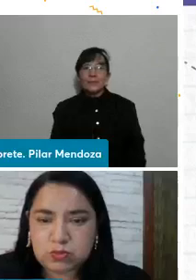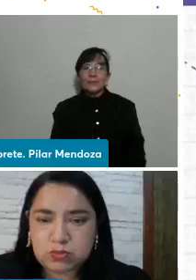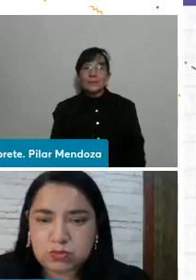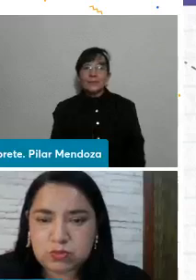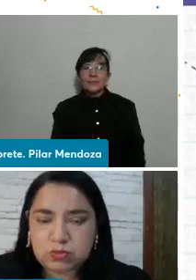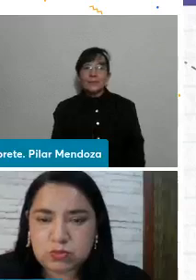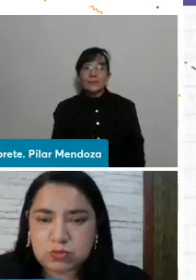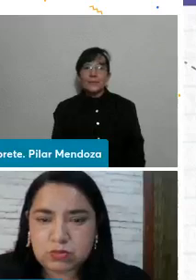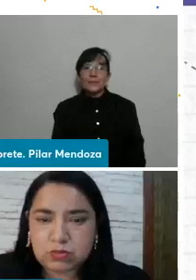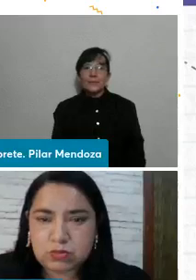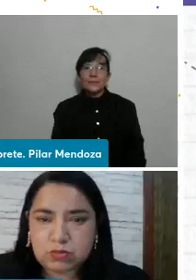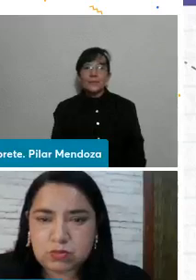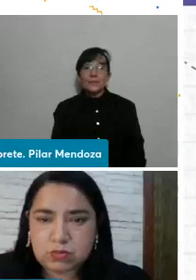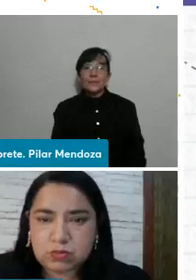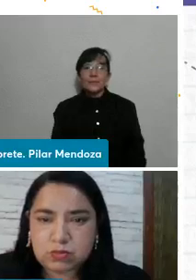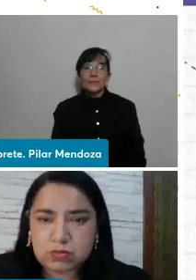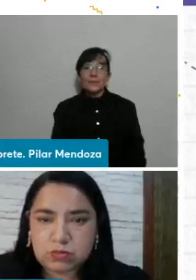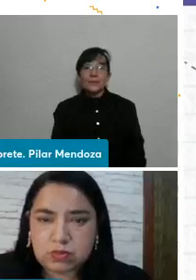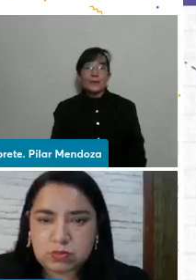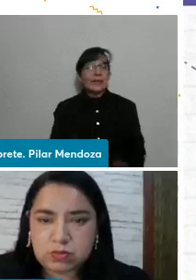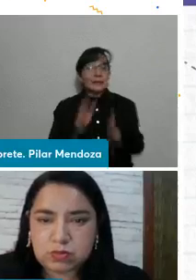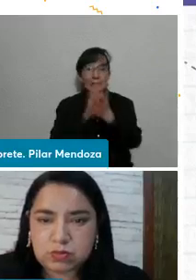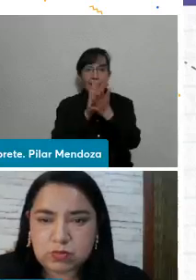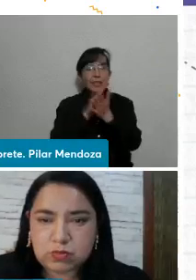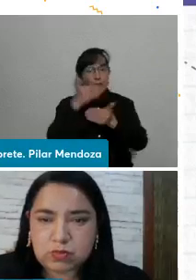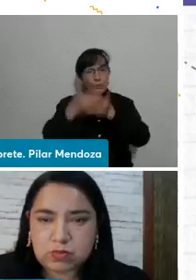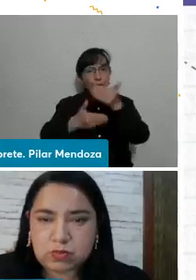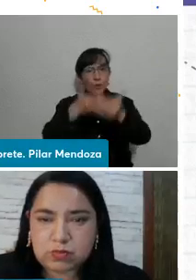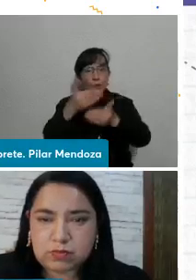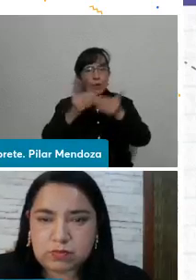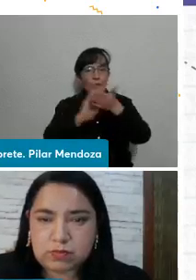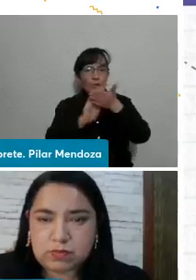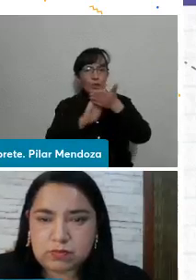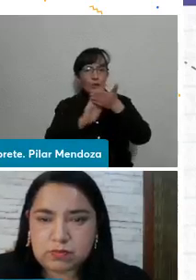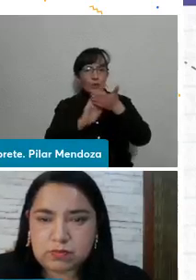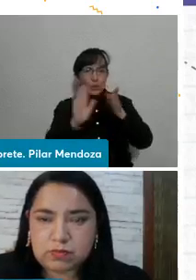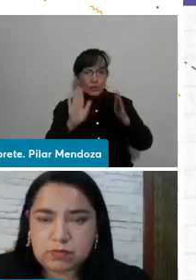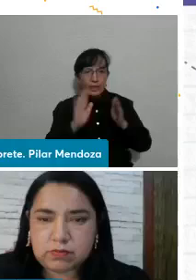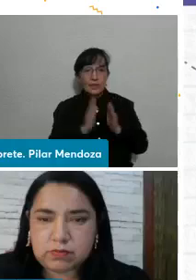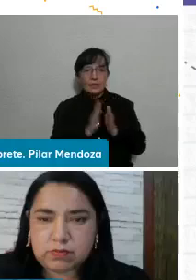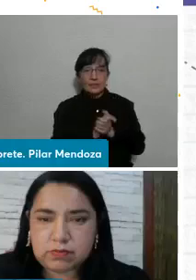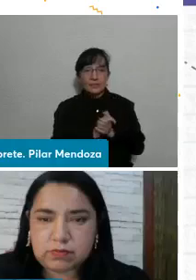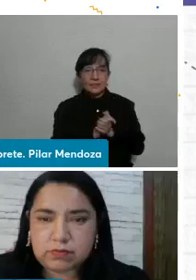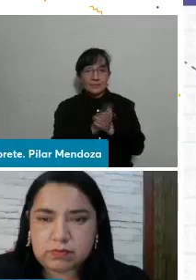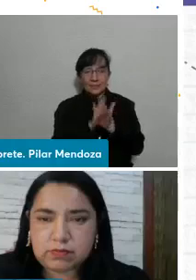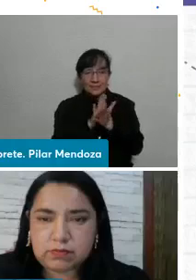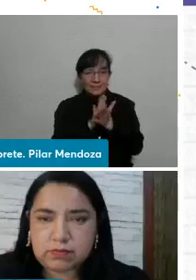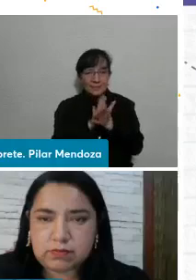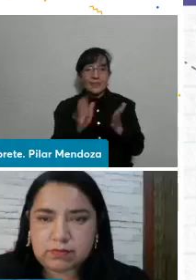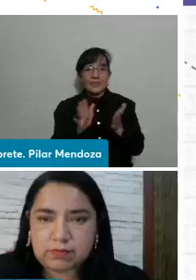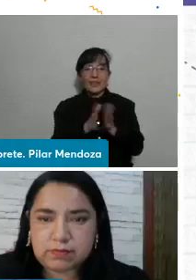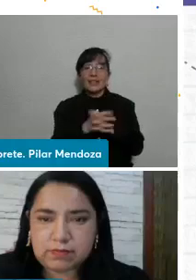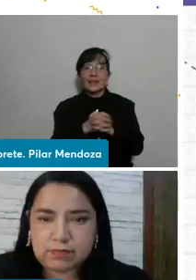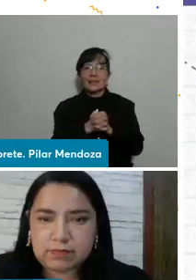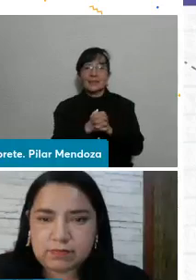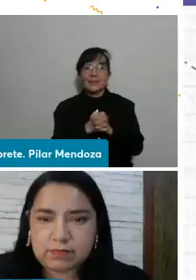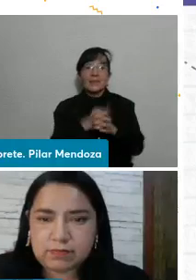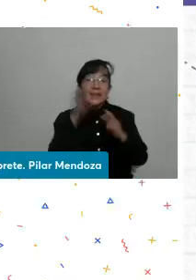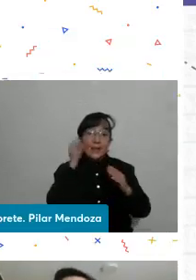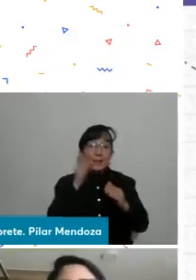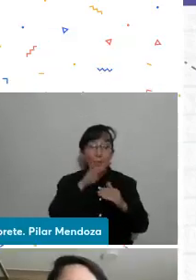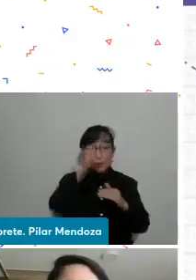Bueno, profe, si quiere, ir solucionando tranquila y vamos continuando. ¿Listo? Bueno, mientras la profe